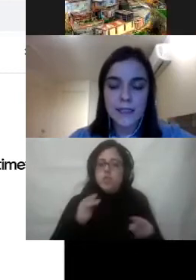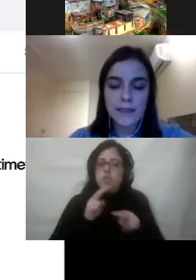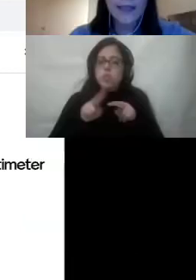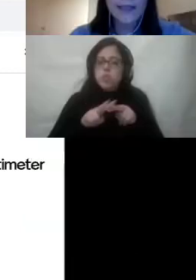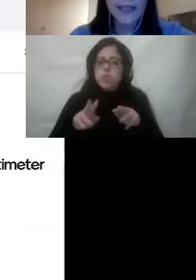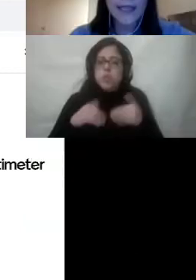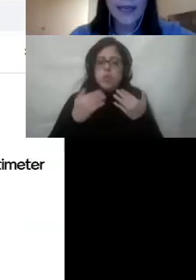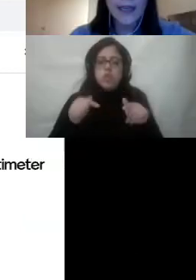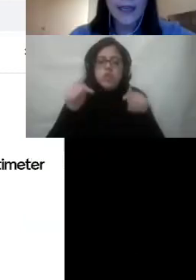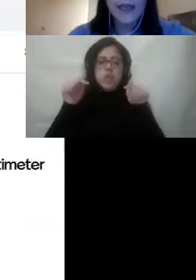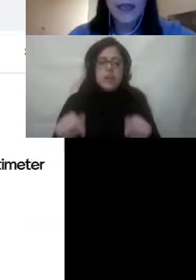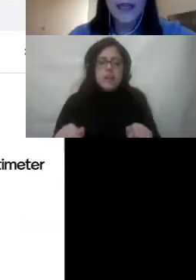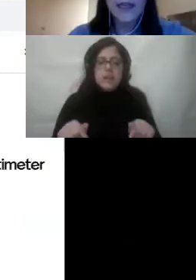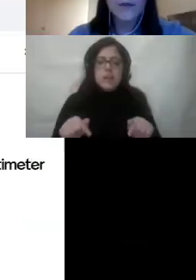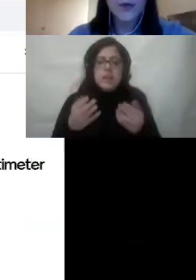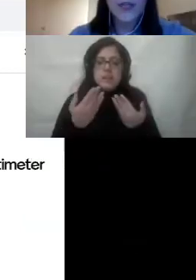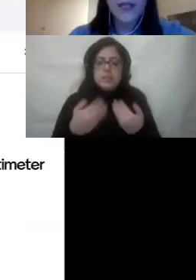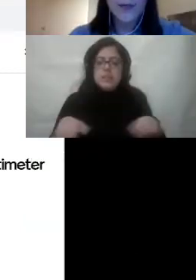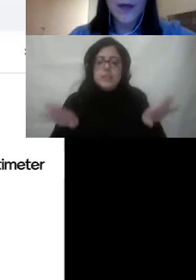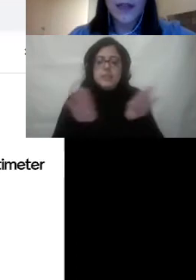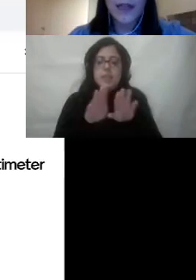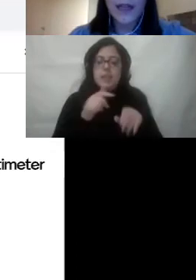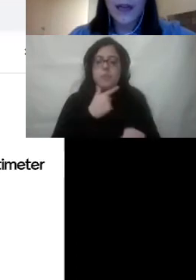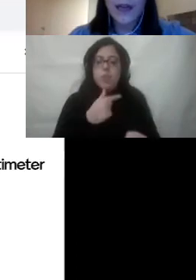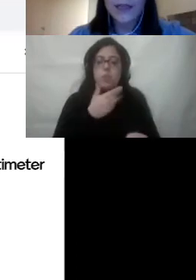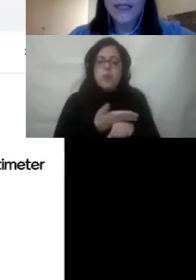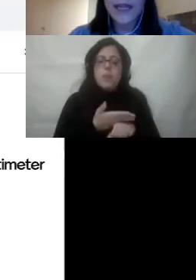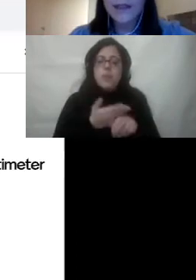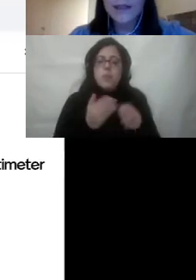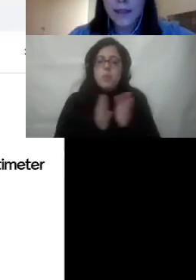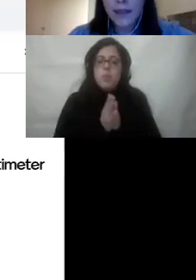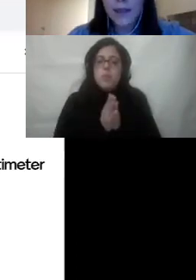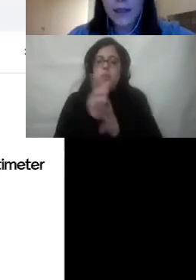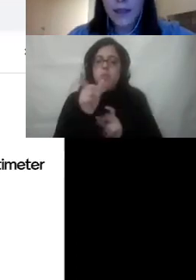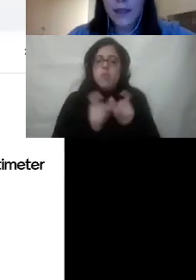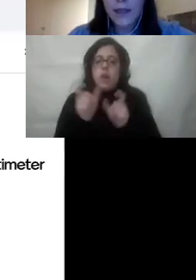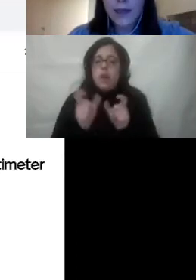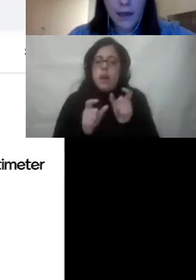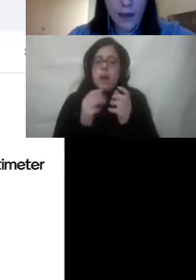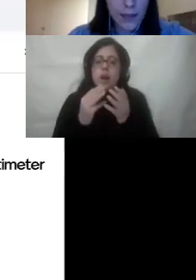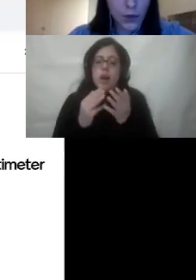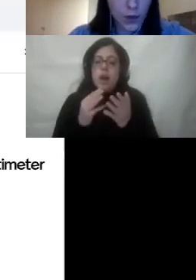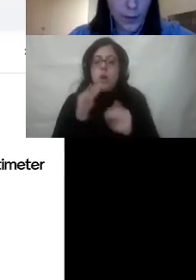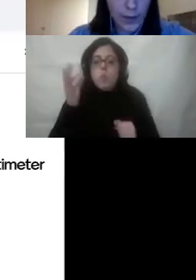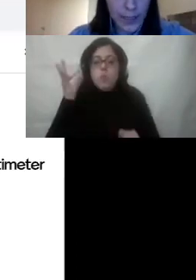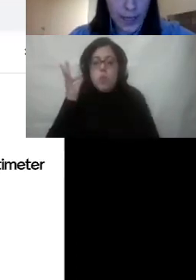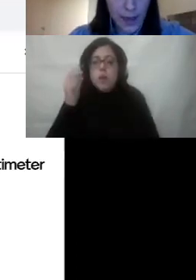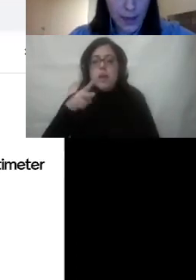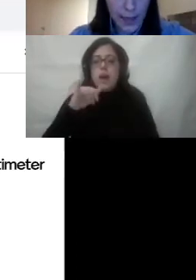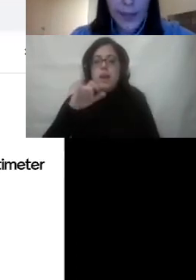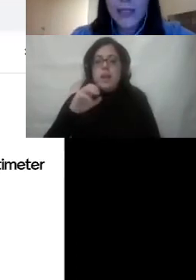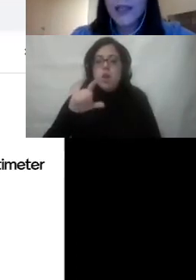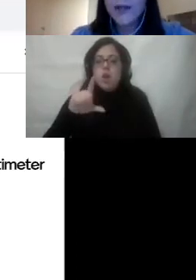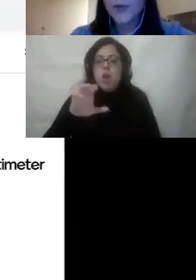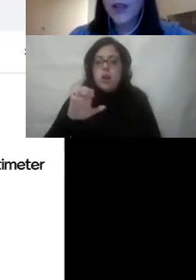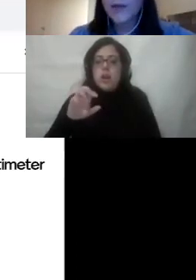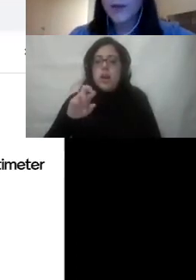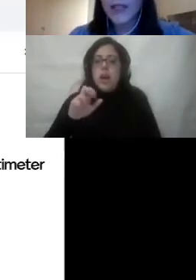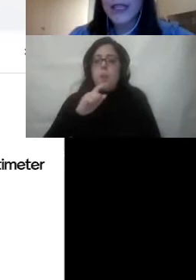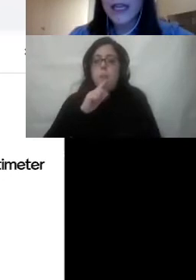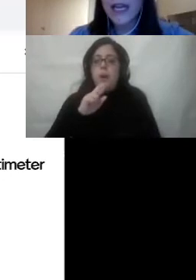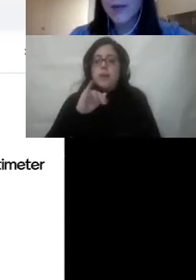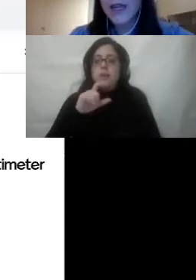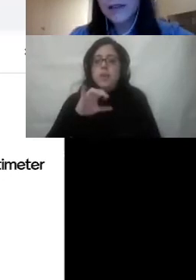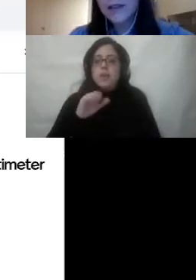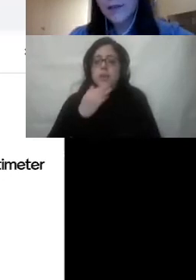en esta instancia de cierre, me gustaría pedirle a las chicas, a Nicole, a Priscila y a Patti, que pudiéramos